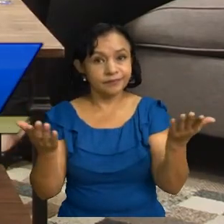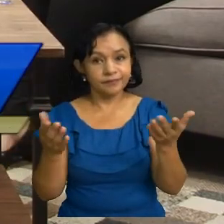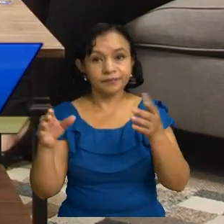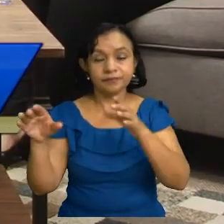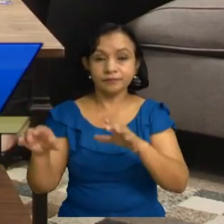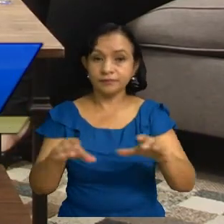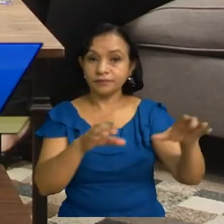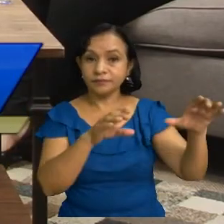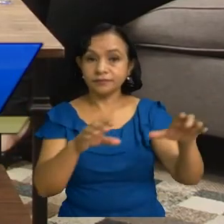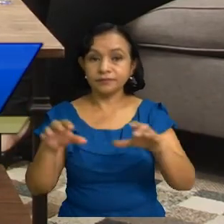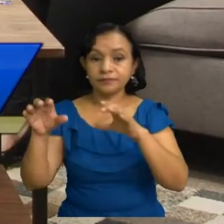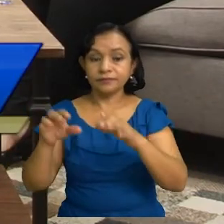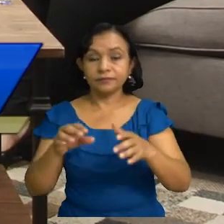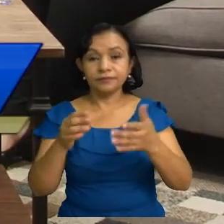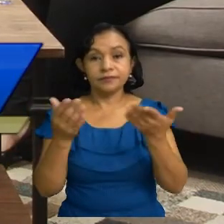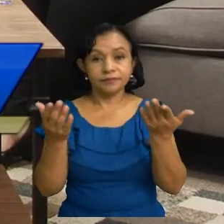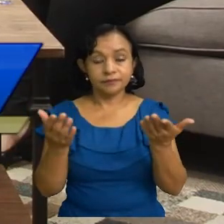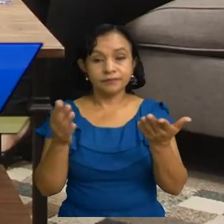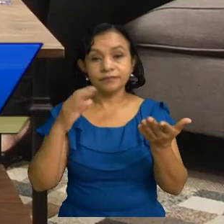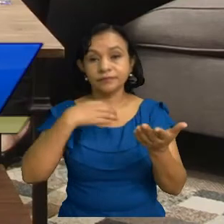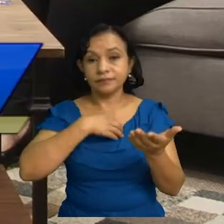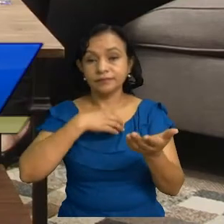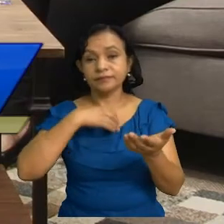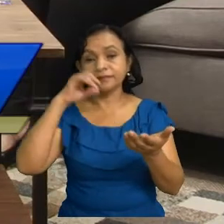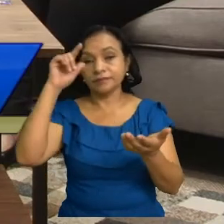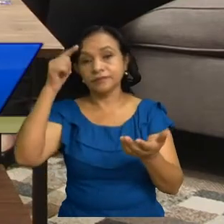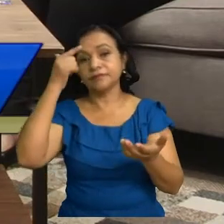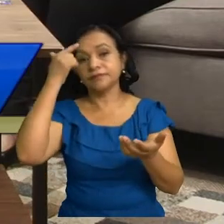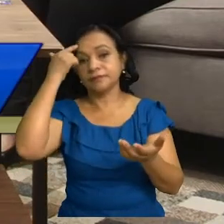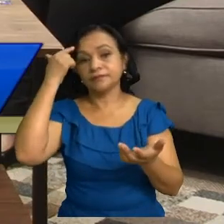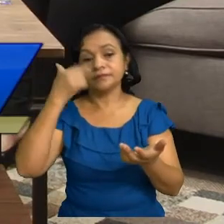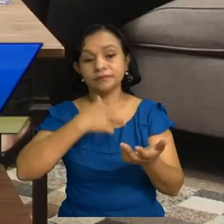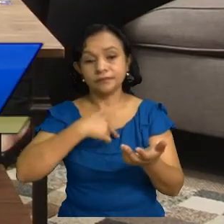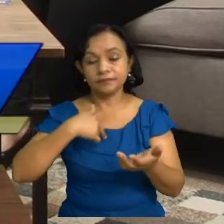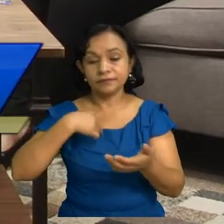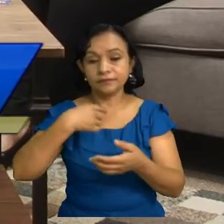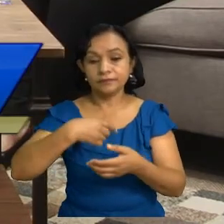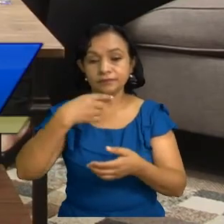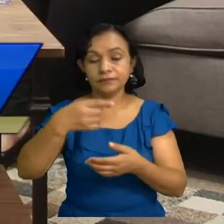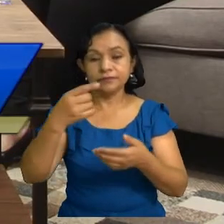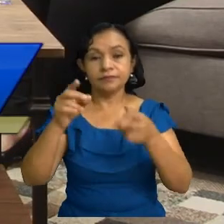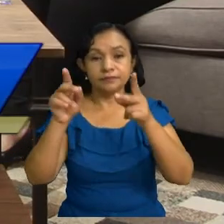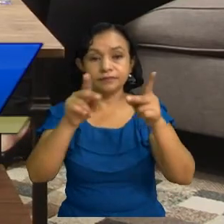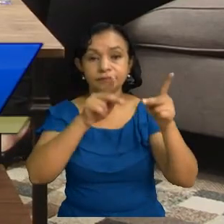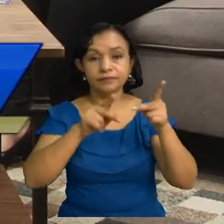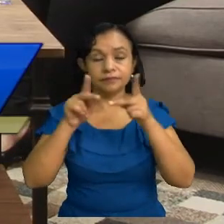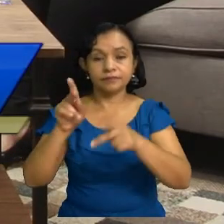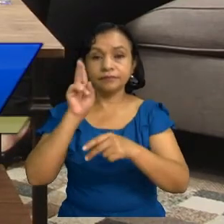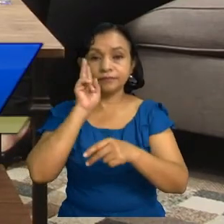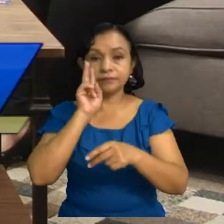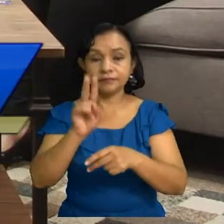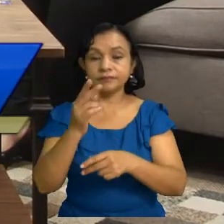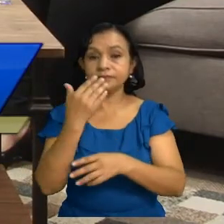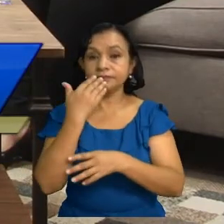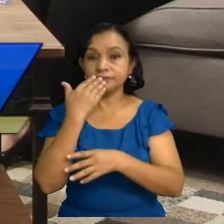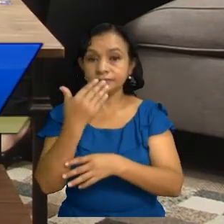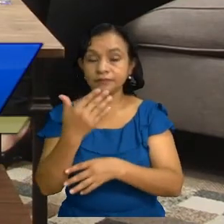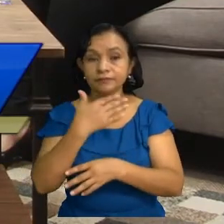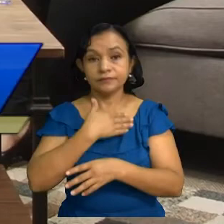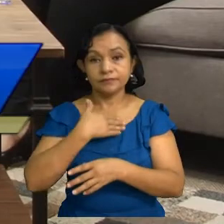acciones que nosotros como gobierno estamos promoviendo el día a día para que la gente mire que es más rentable